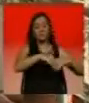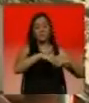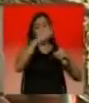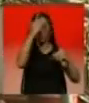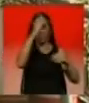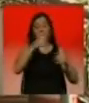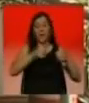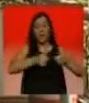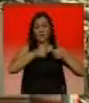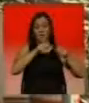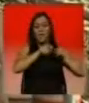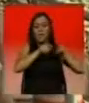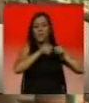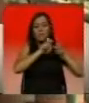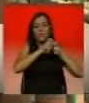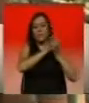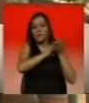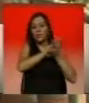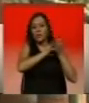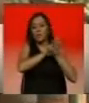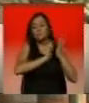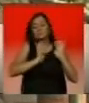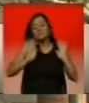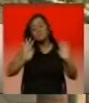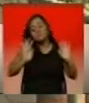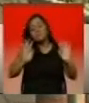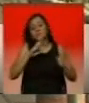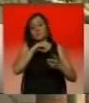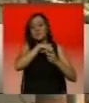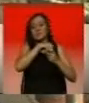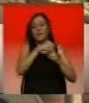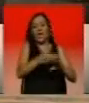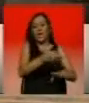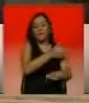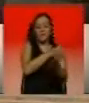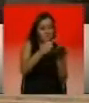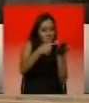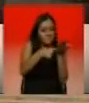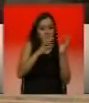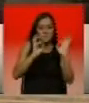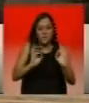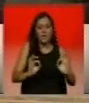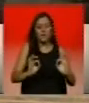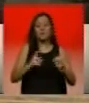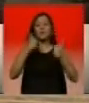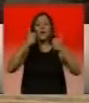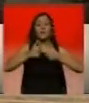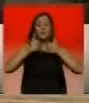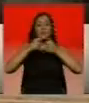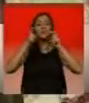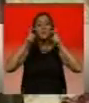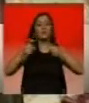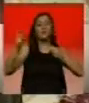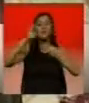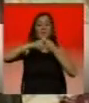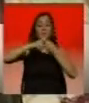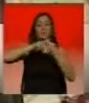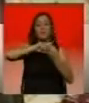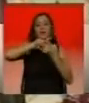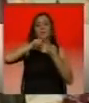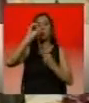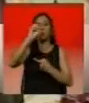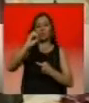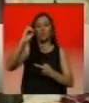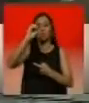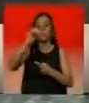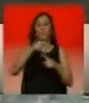candidaturas presidenciales ganadoras se las trabaja con la debida anticipación. Las candidaturas se deben inscribir hasta octubre, pero